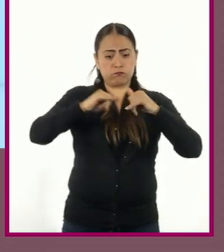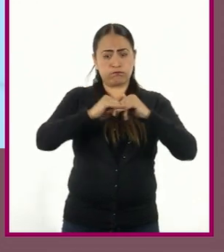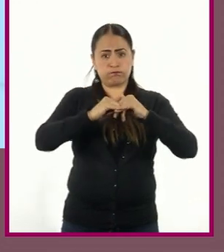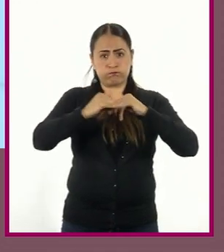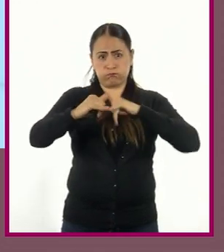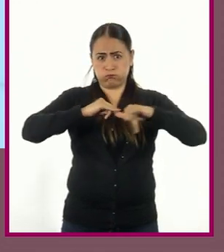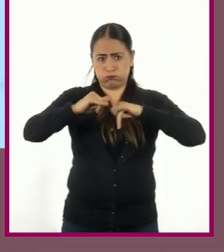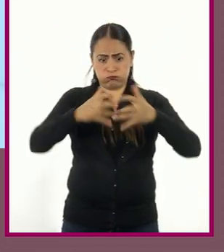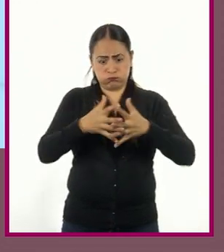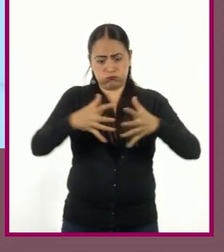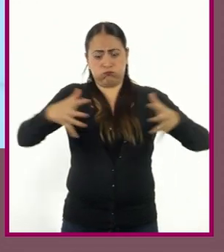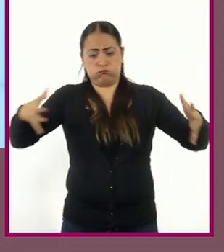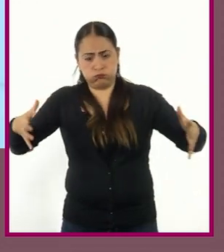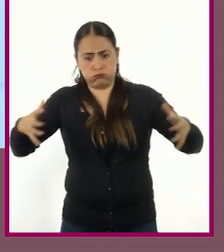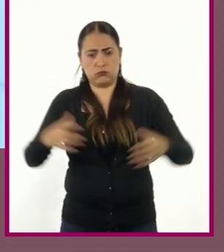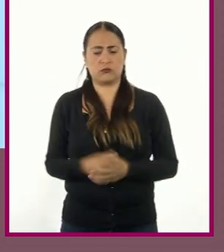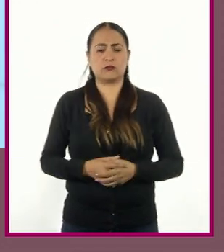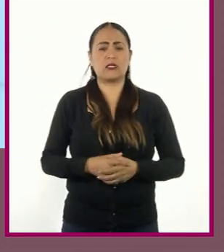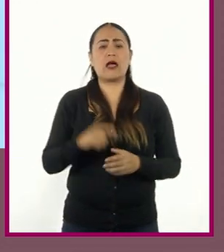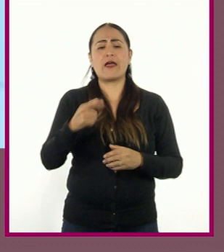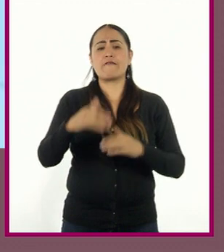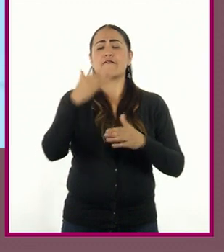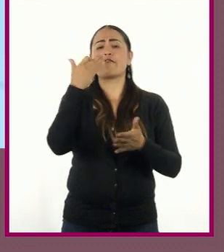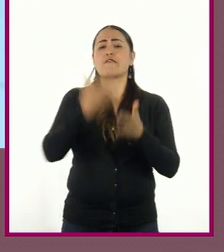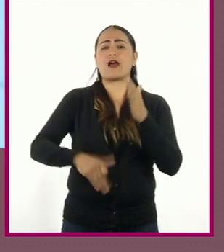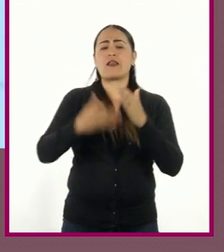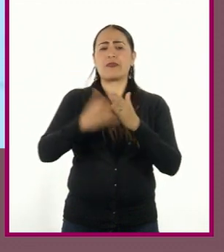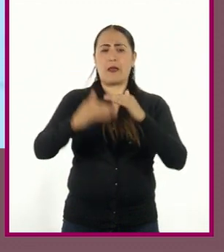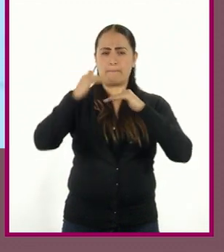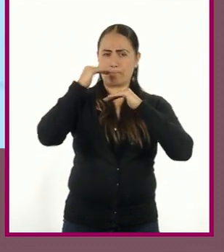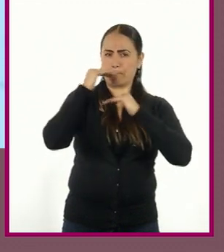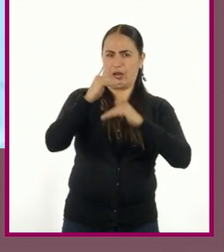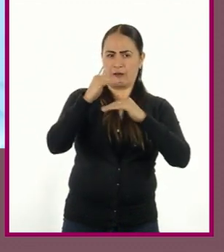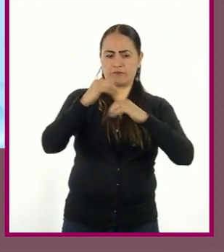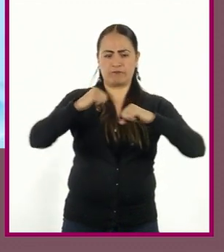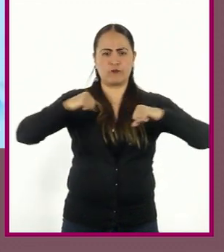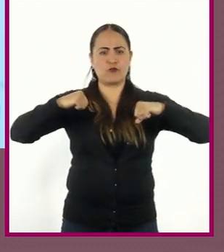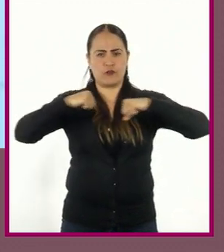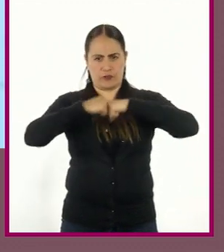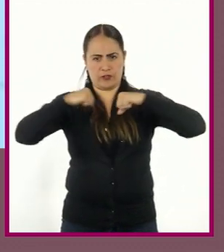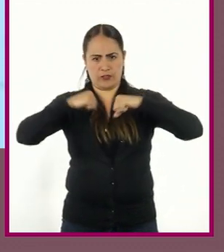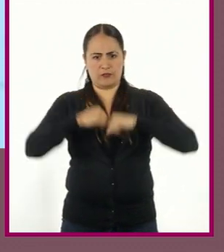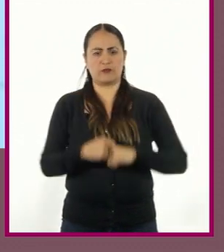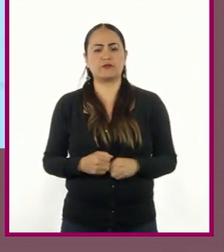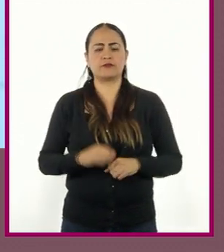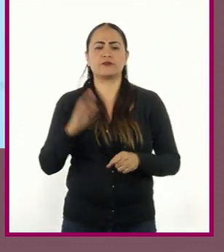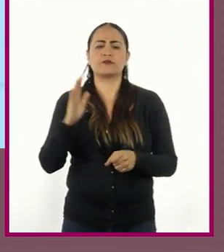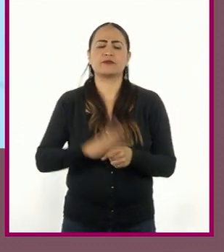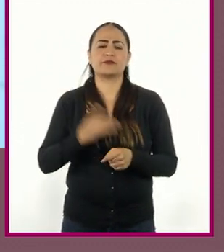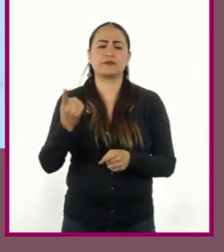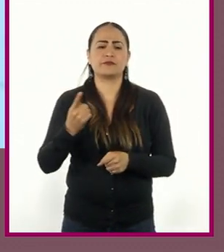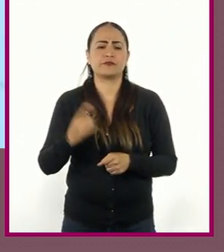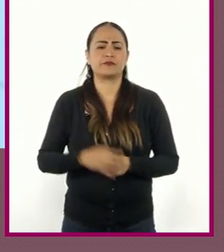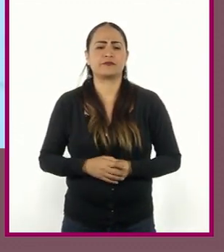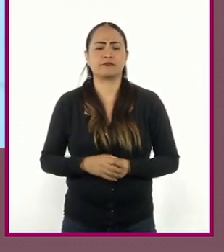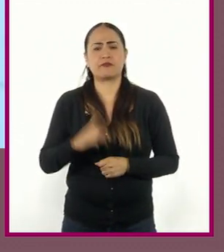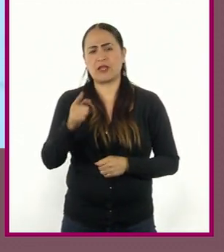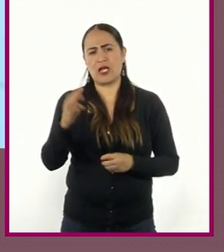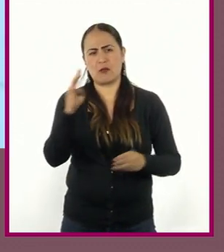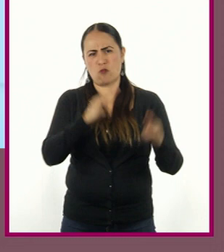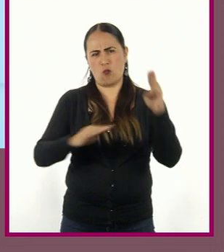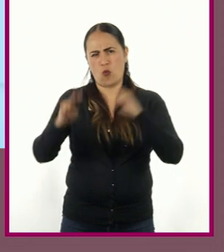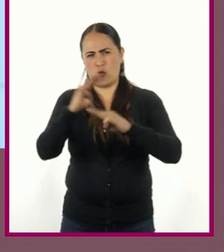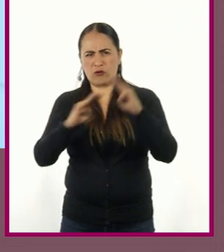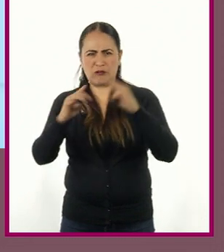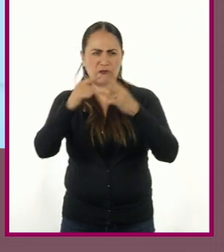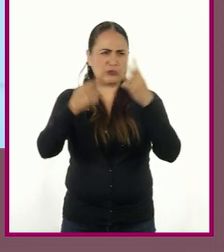de conflicto ha sido la falta de una delimitación clara de las fronteras, muchas veces debido al comportamiento o características naturales del